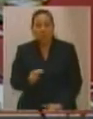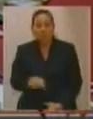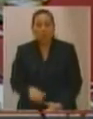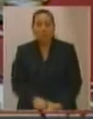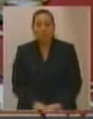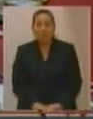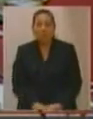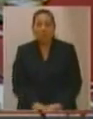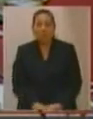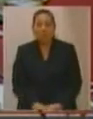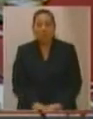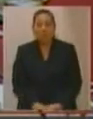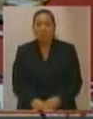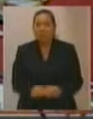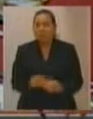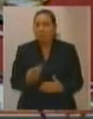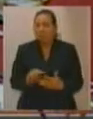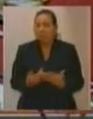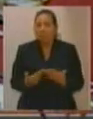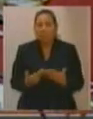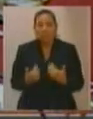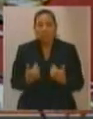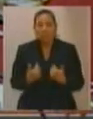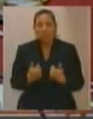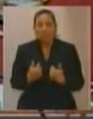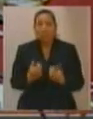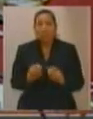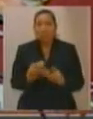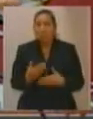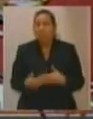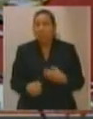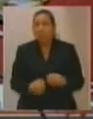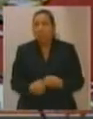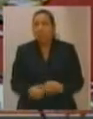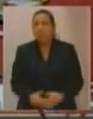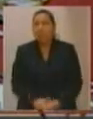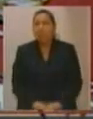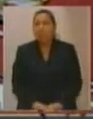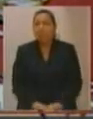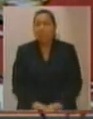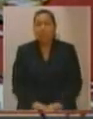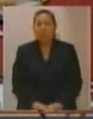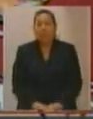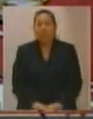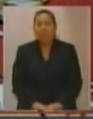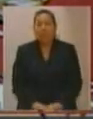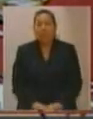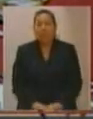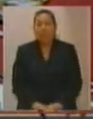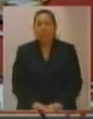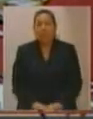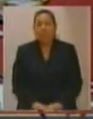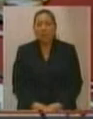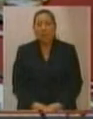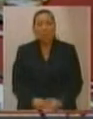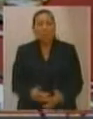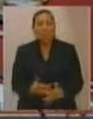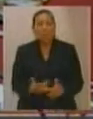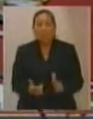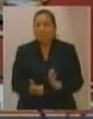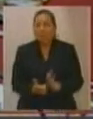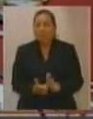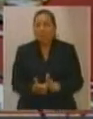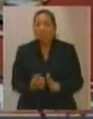Paredes. Yo planteé esta inquietud que le he tenido desde hace muchos años, señor presidente, ¿no? De llenar un vacío